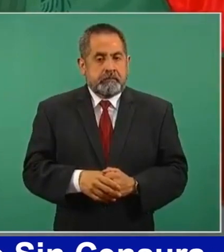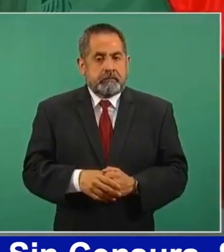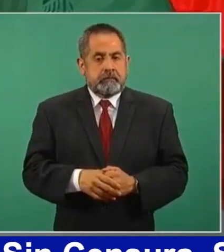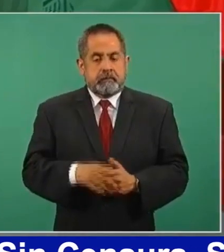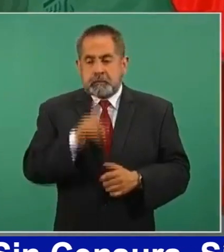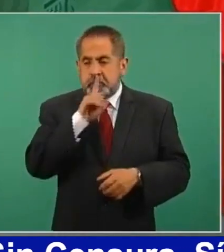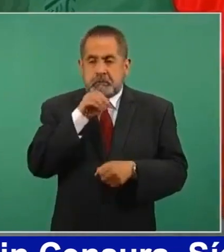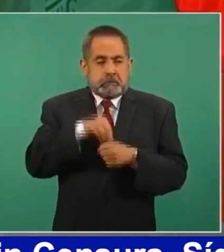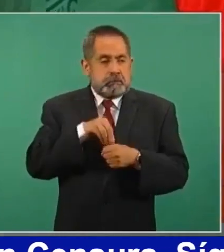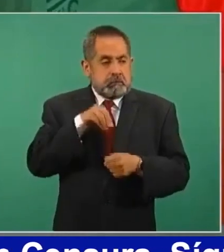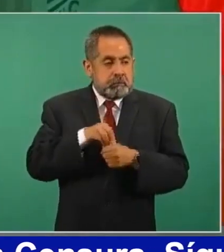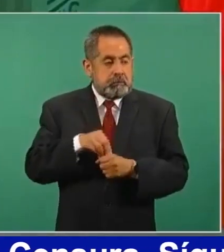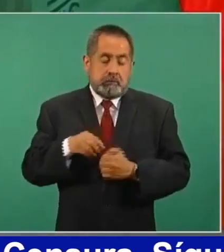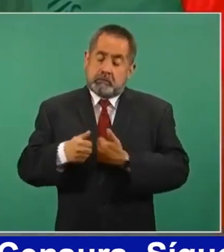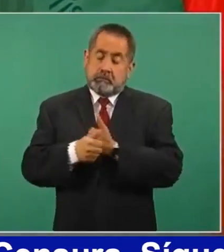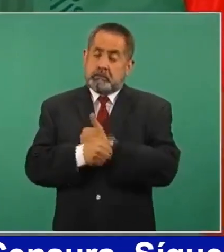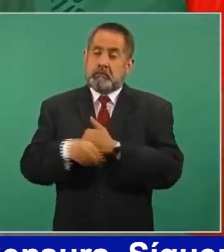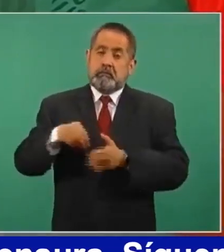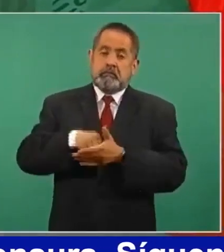secrecía,